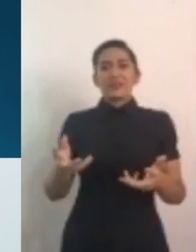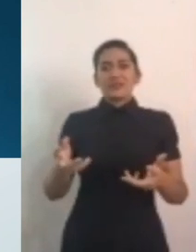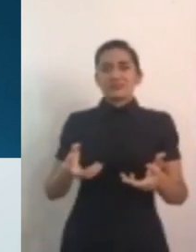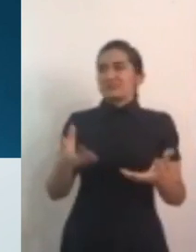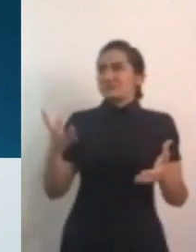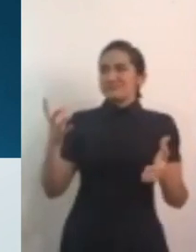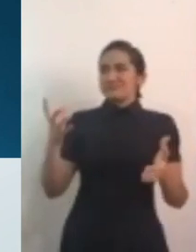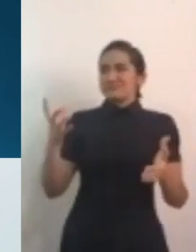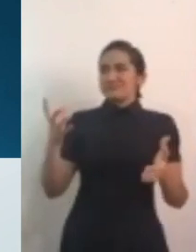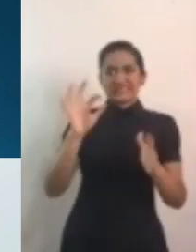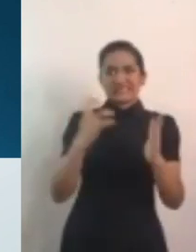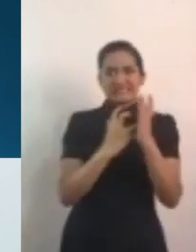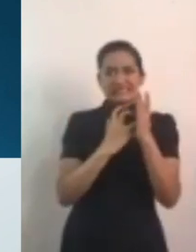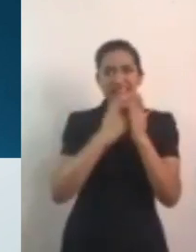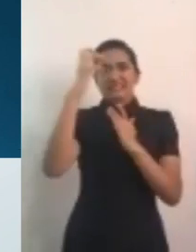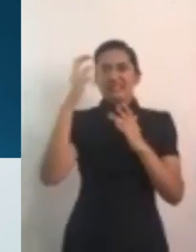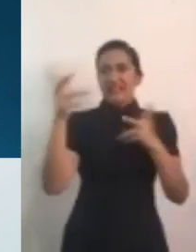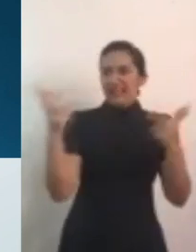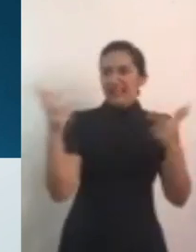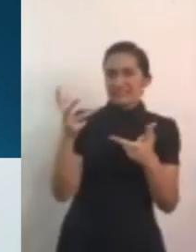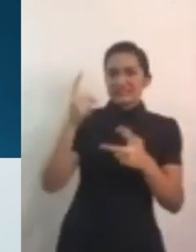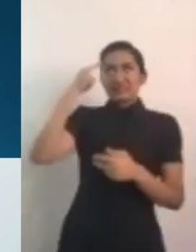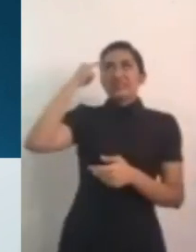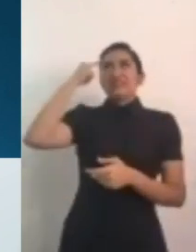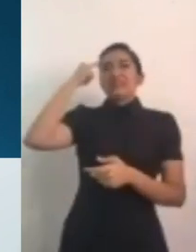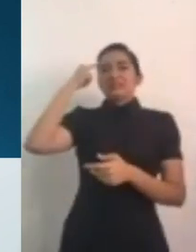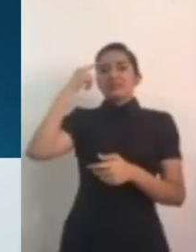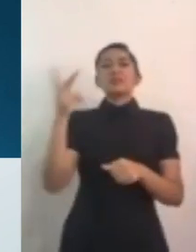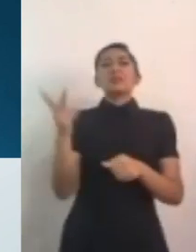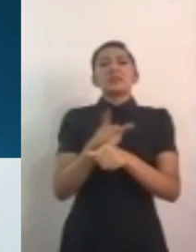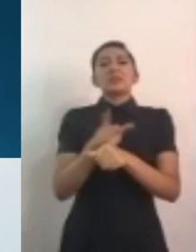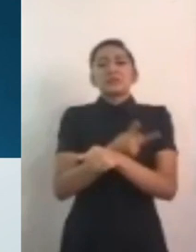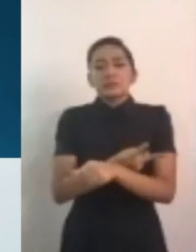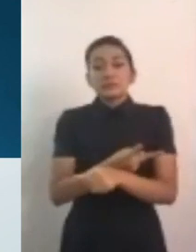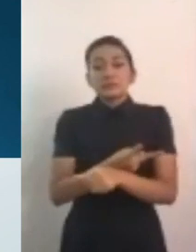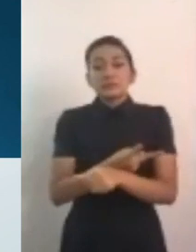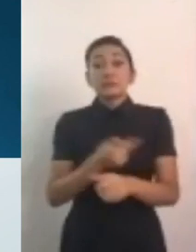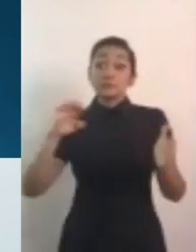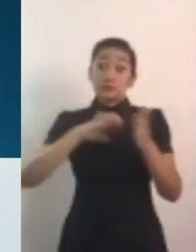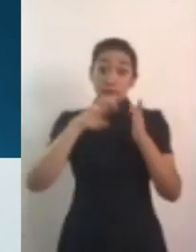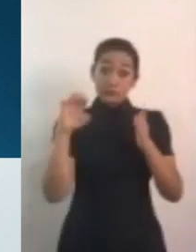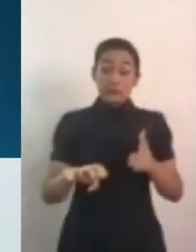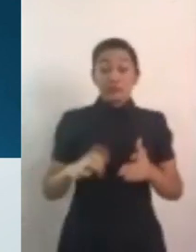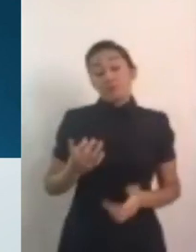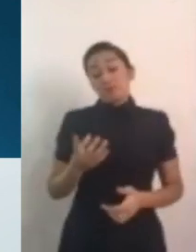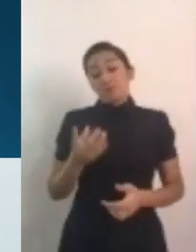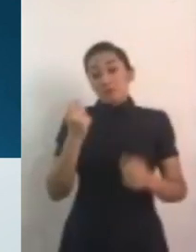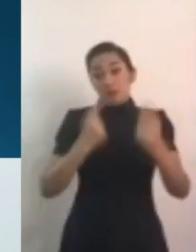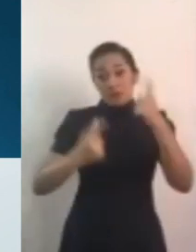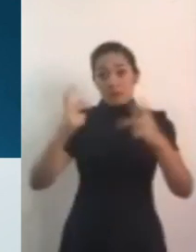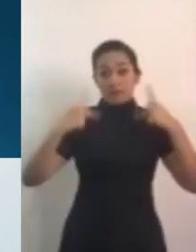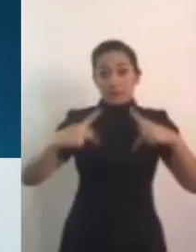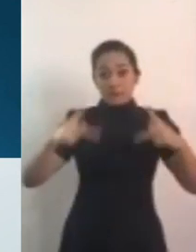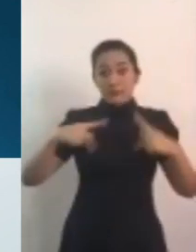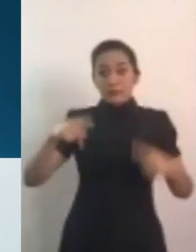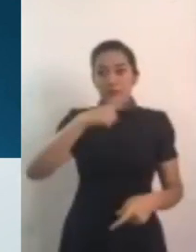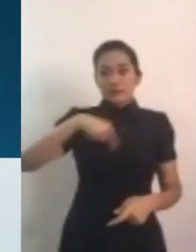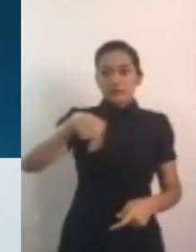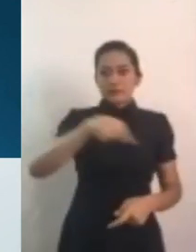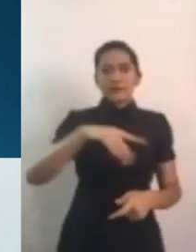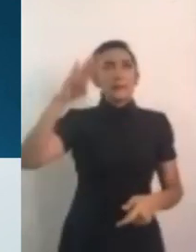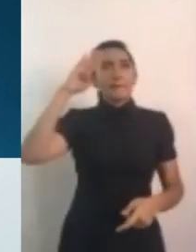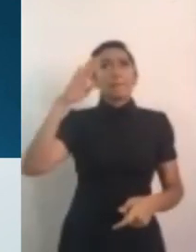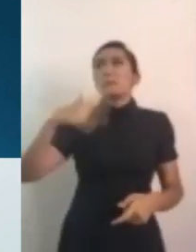Es una reacción exagerada o dramática ante la situación. La gente empieza a buscar, individuos que empiezan a